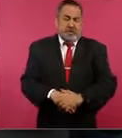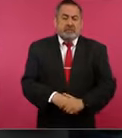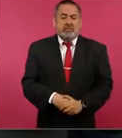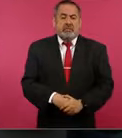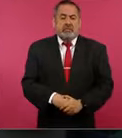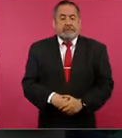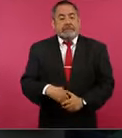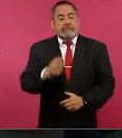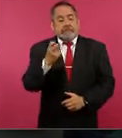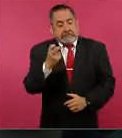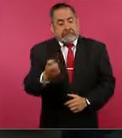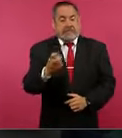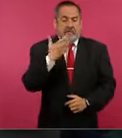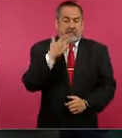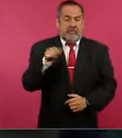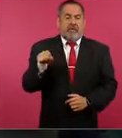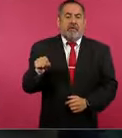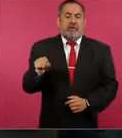Eso muy bien.